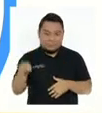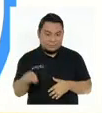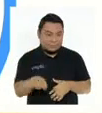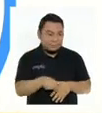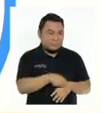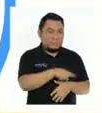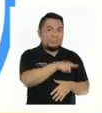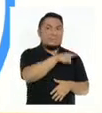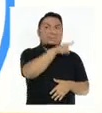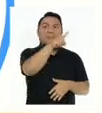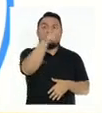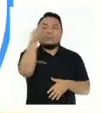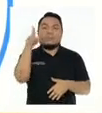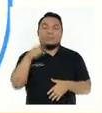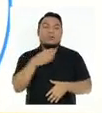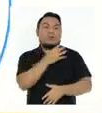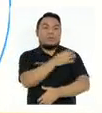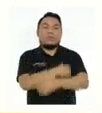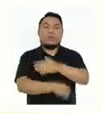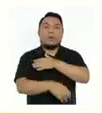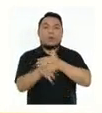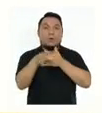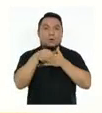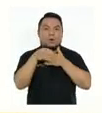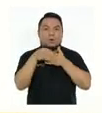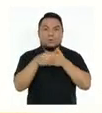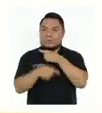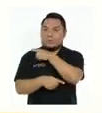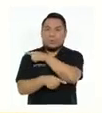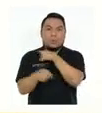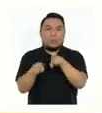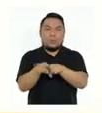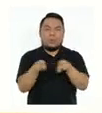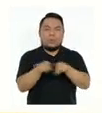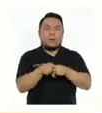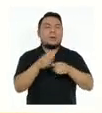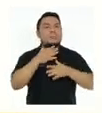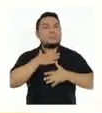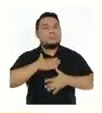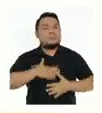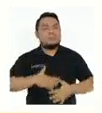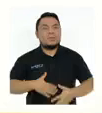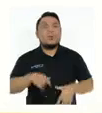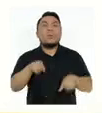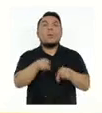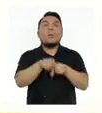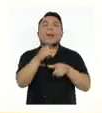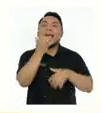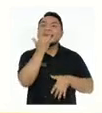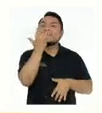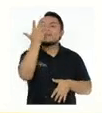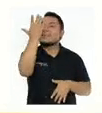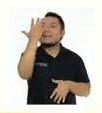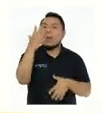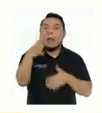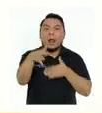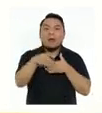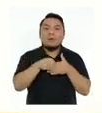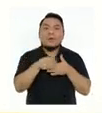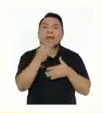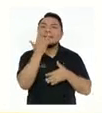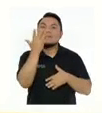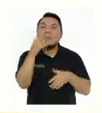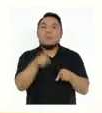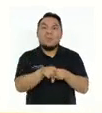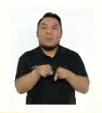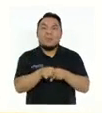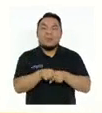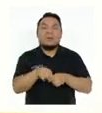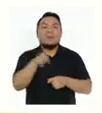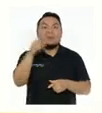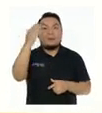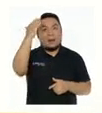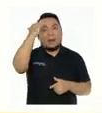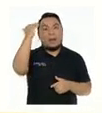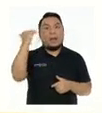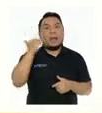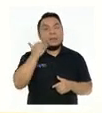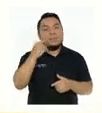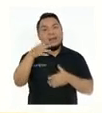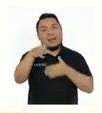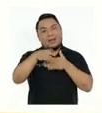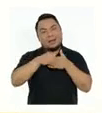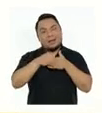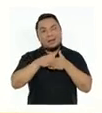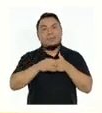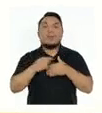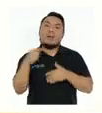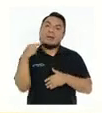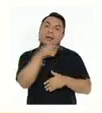brazos, lento, disfrutando cada movimiento, como en un espejo. Si volteo la cabeza, tú también lo haces.